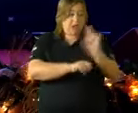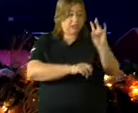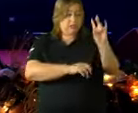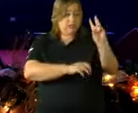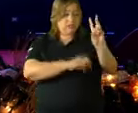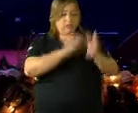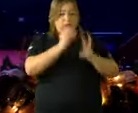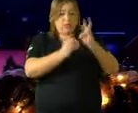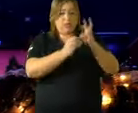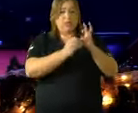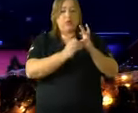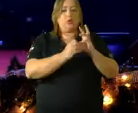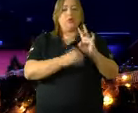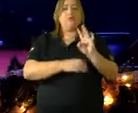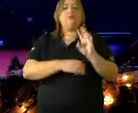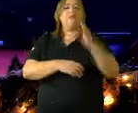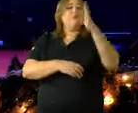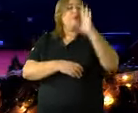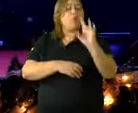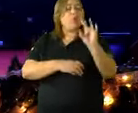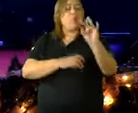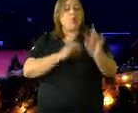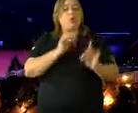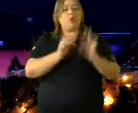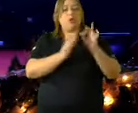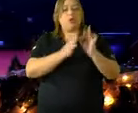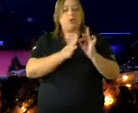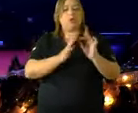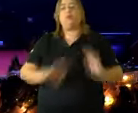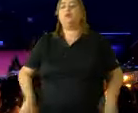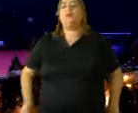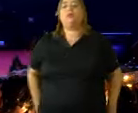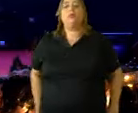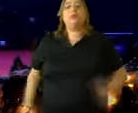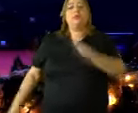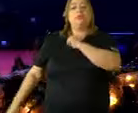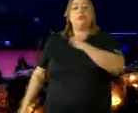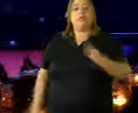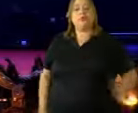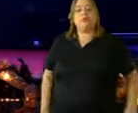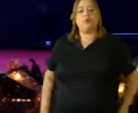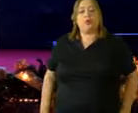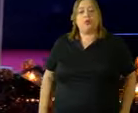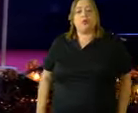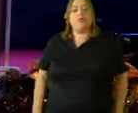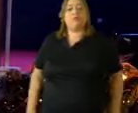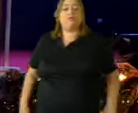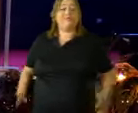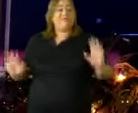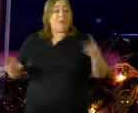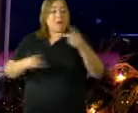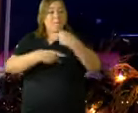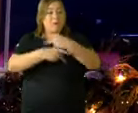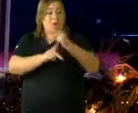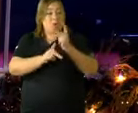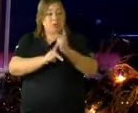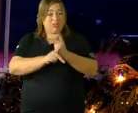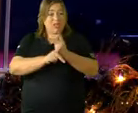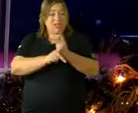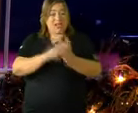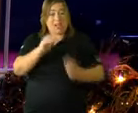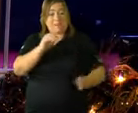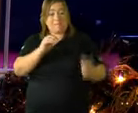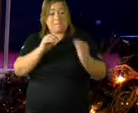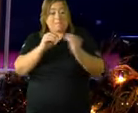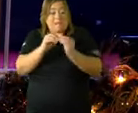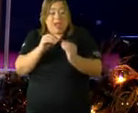trabajo, hay 8 horas, ¿verdad?, que se trabaja aquí en el Señor. Esas 8 horas van a producir mucho más que el